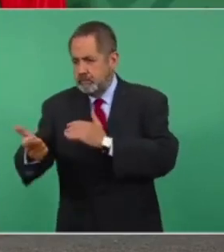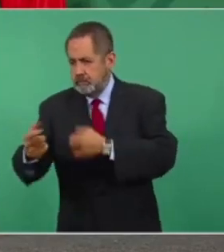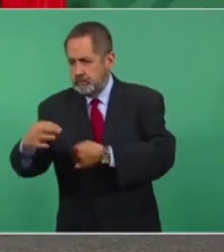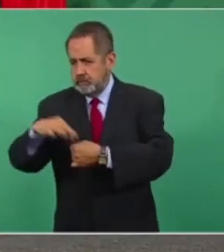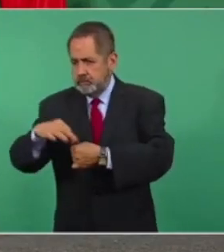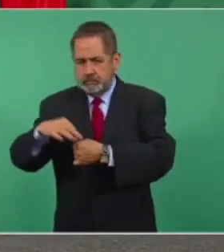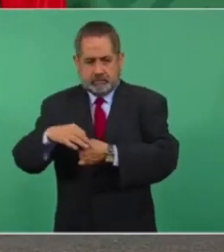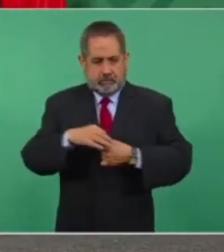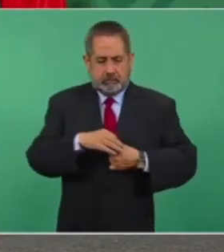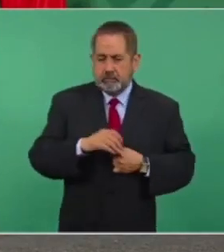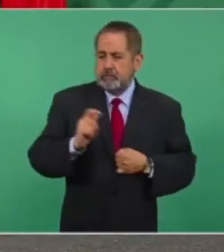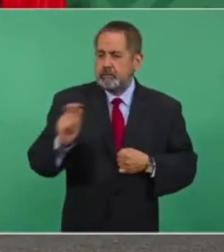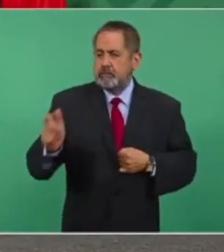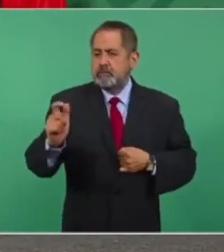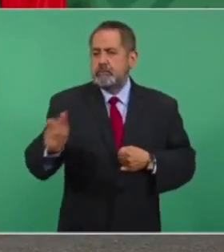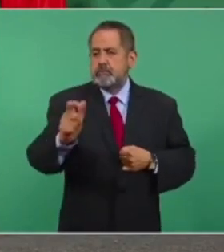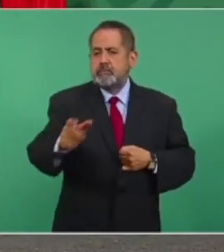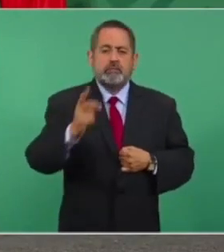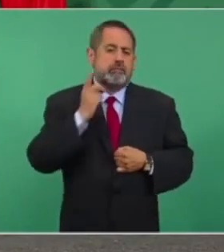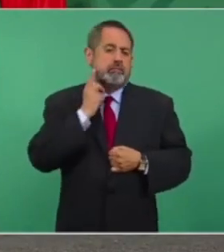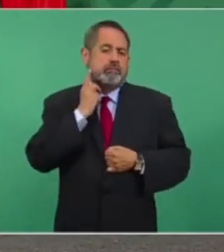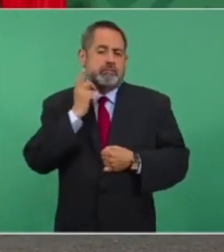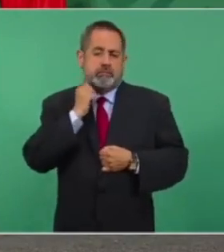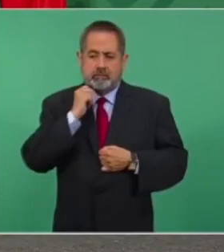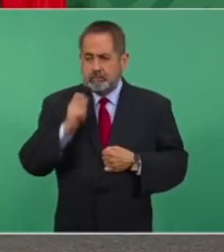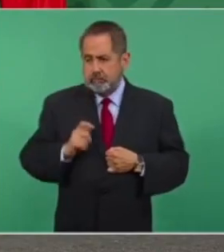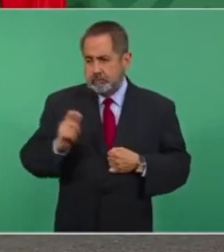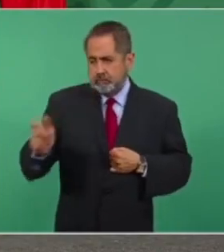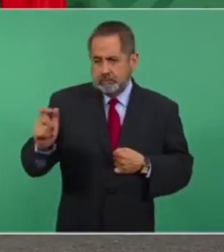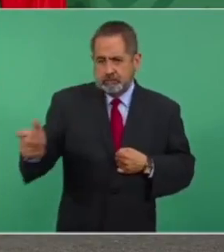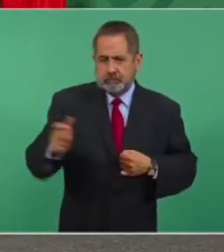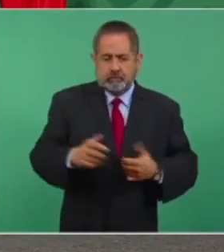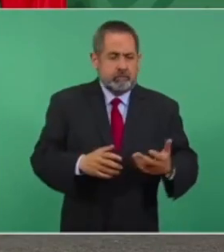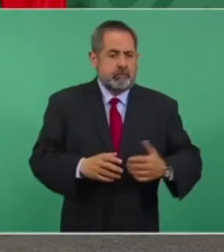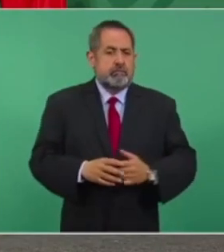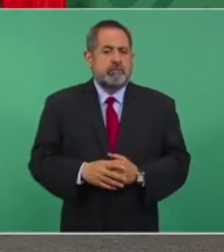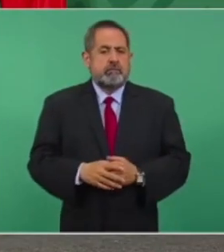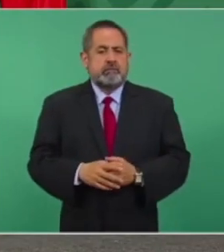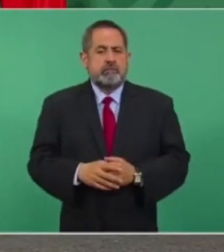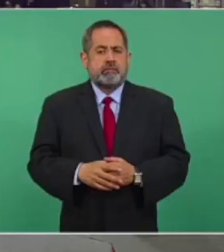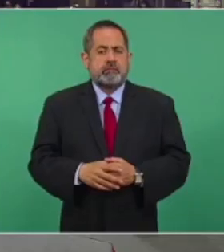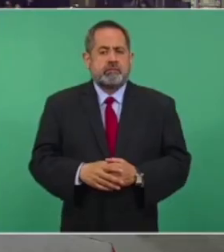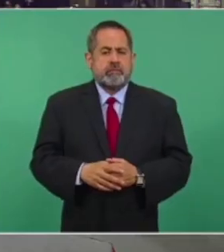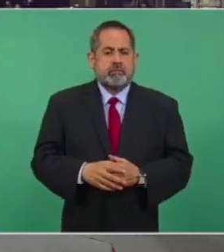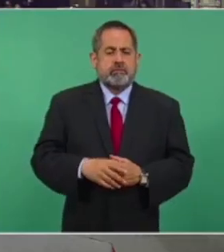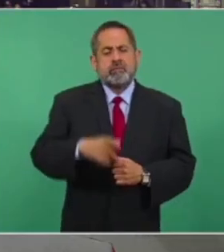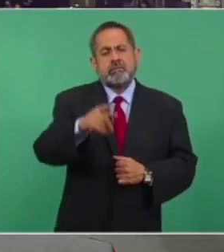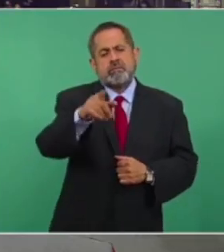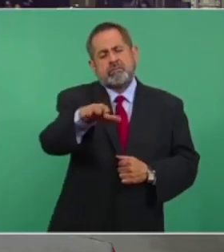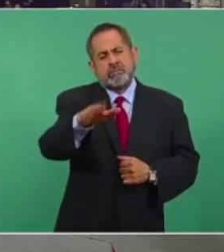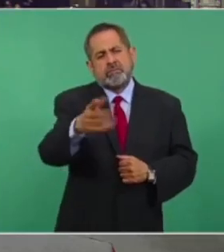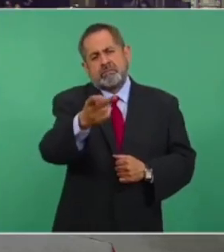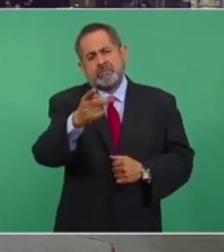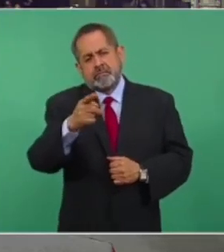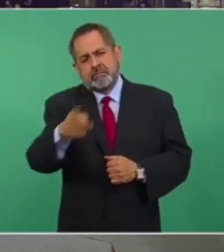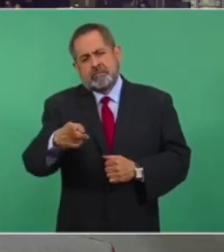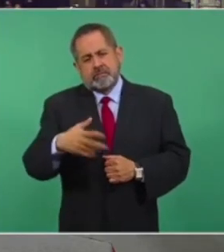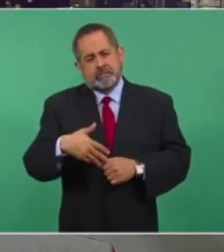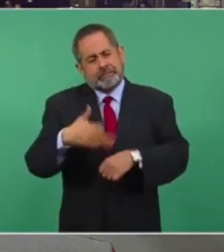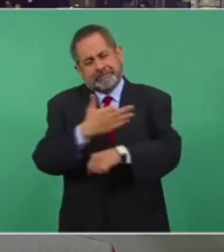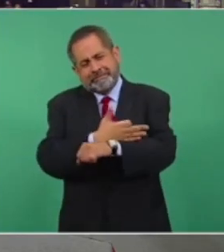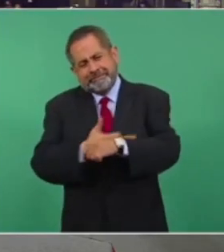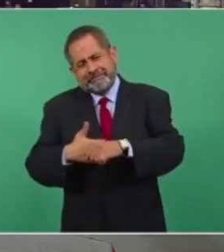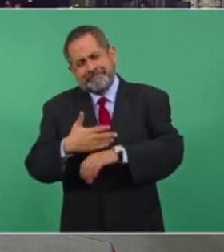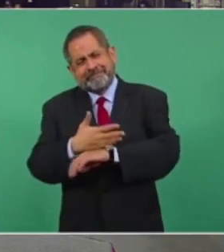a los legisladores para que voten por una reforma? ¿Y esta tardanza no le afecta a su combate a la corrupción, presidente? No,